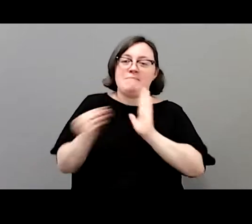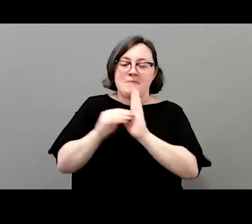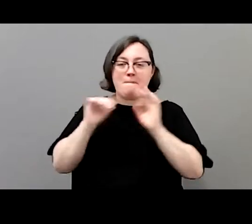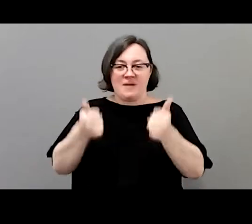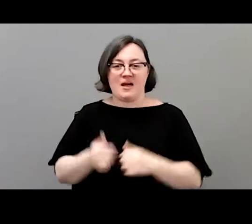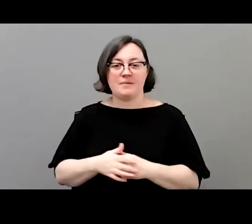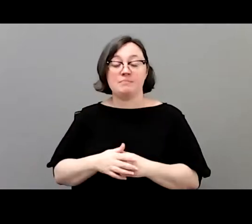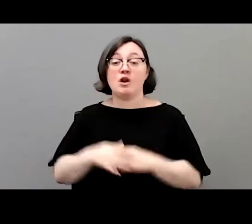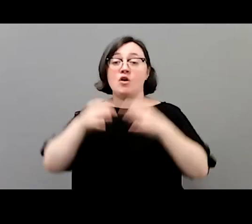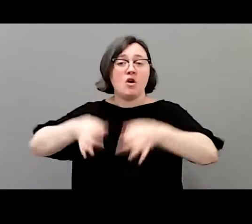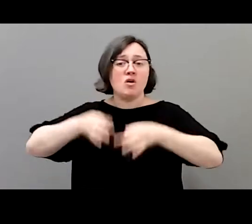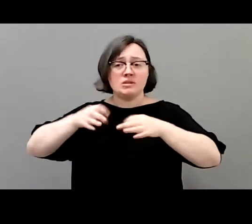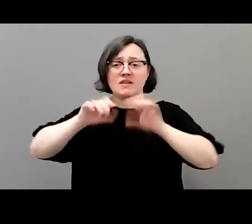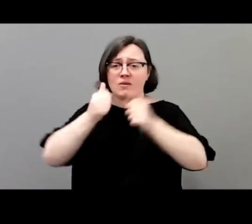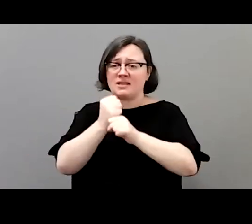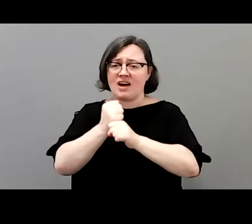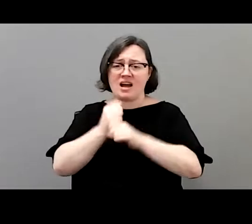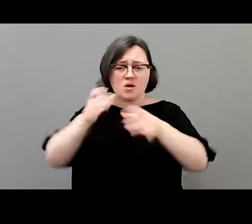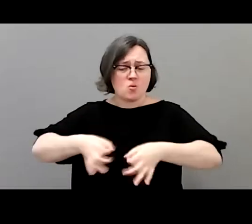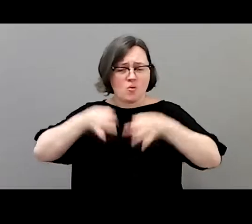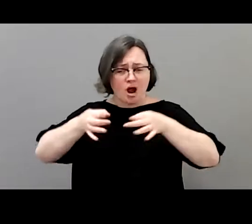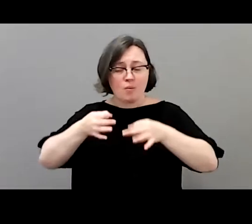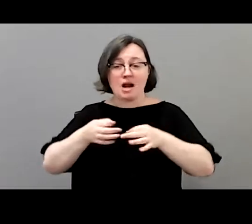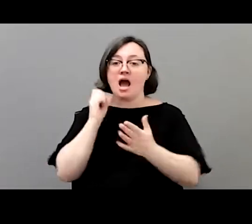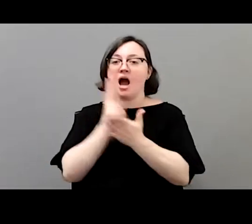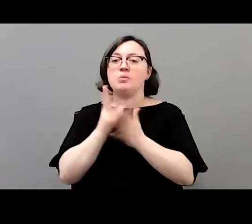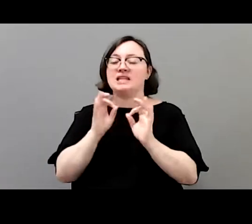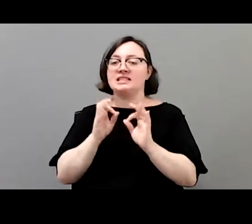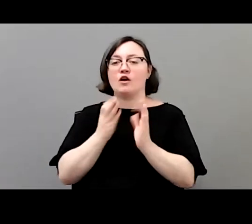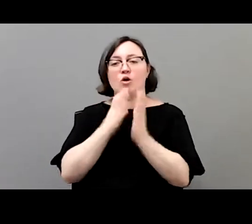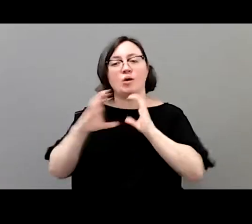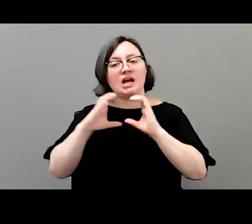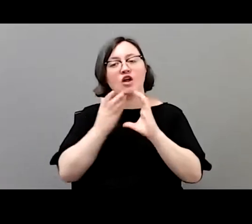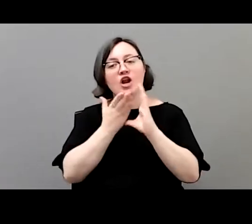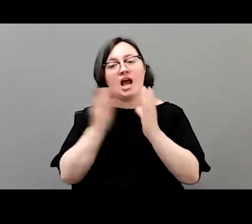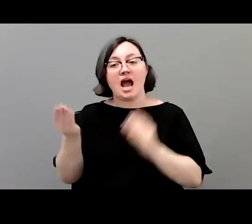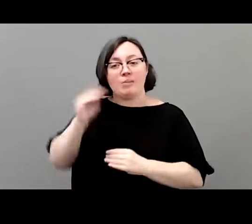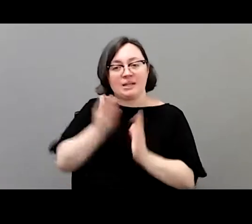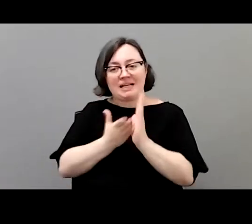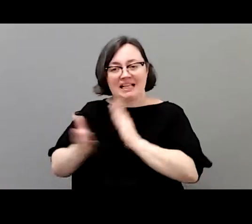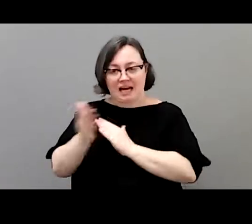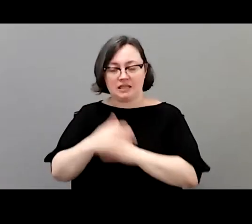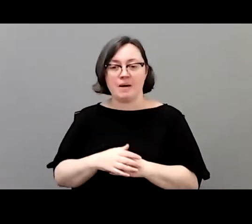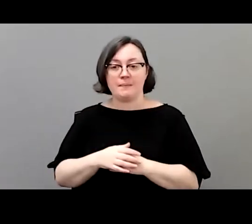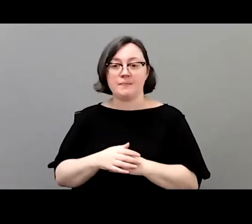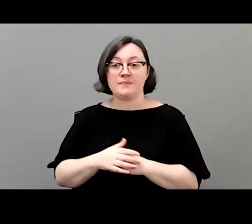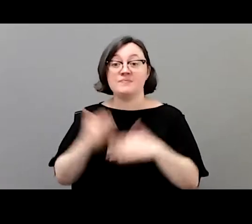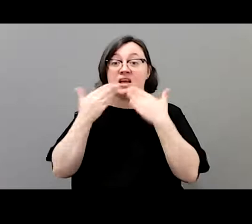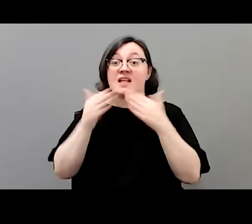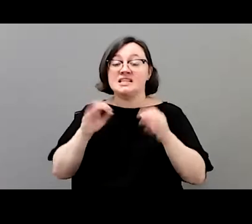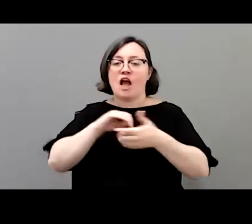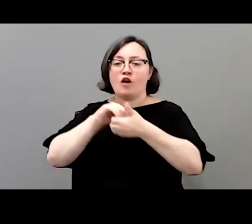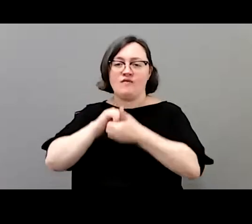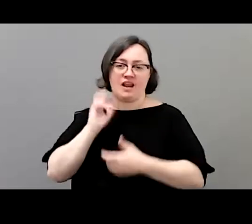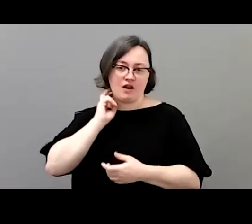poco lo de siempre y apostando por el tema de la comunicación alternativa aumentativa. dar las gracias a